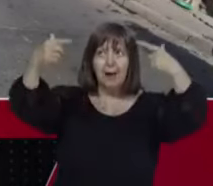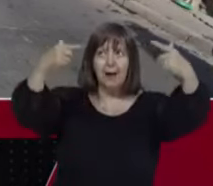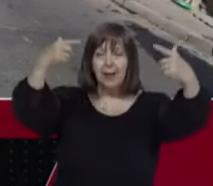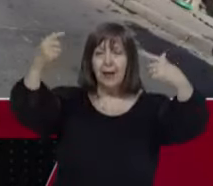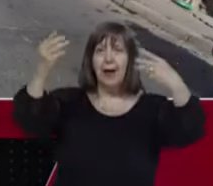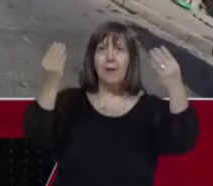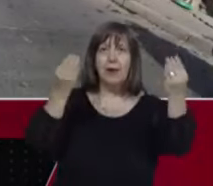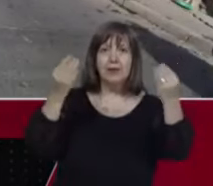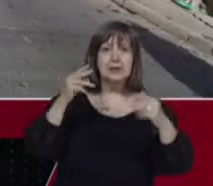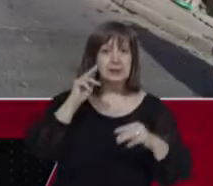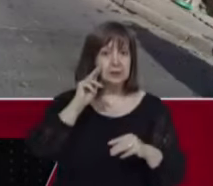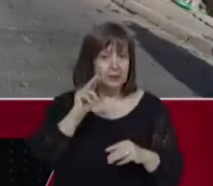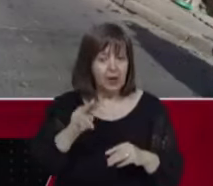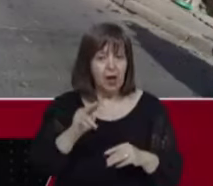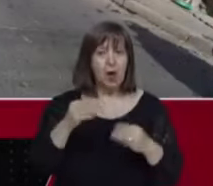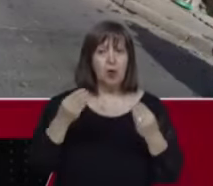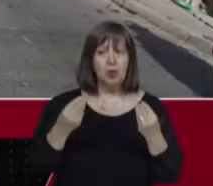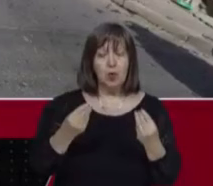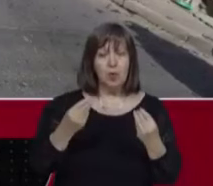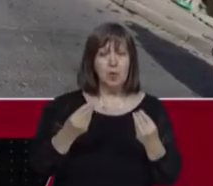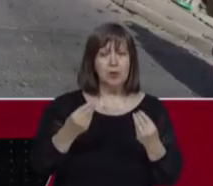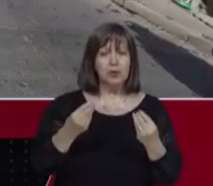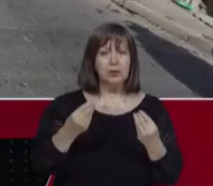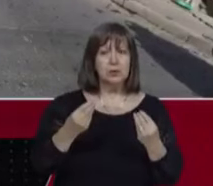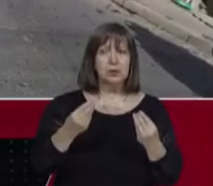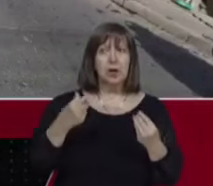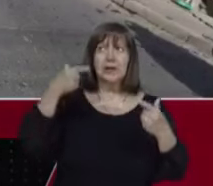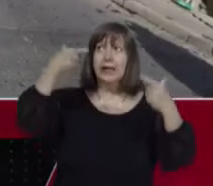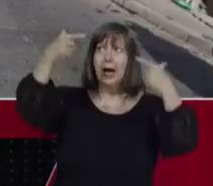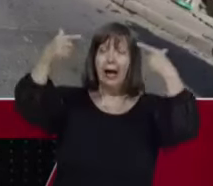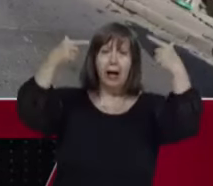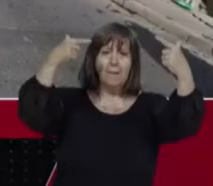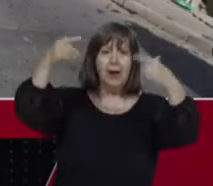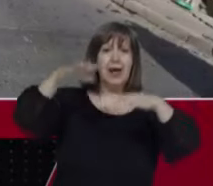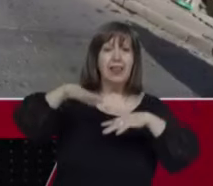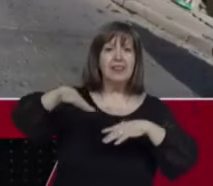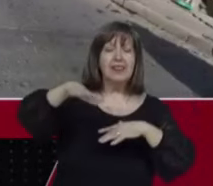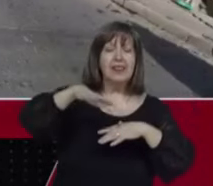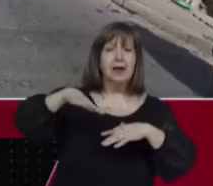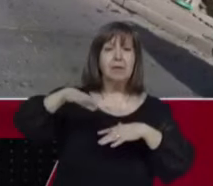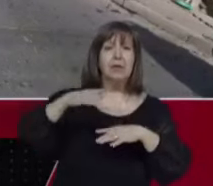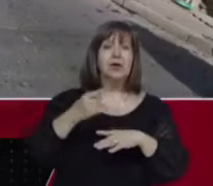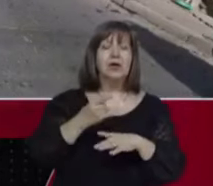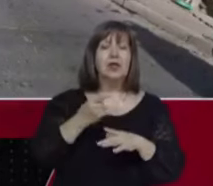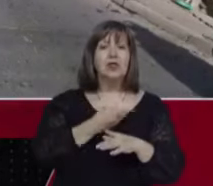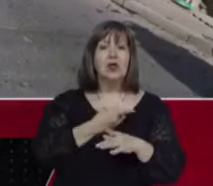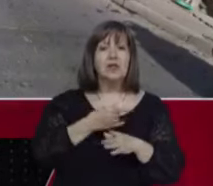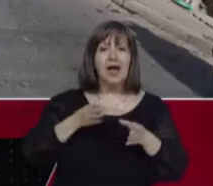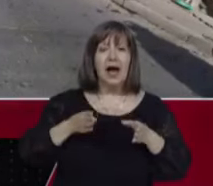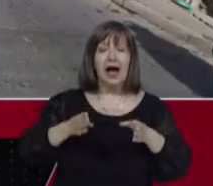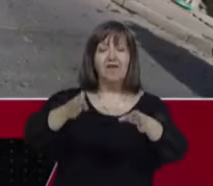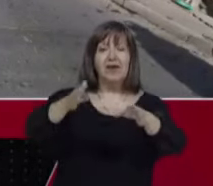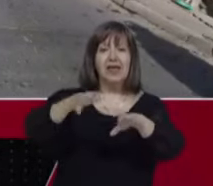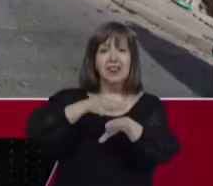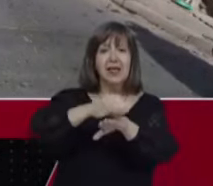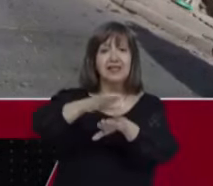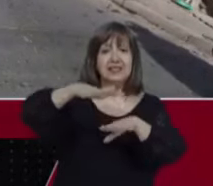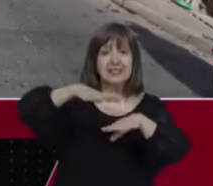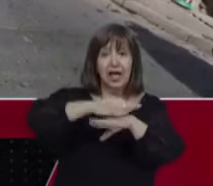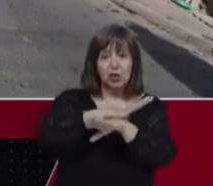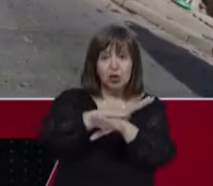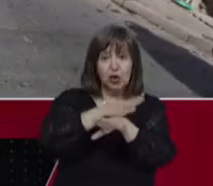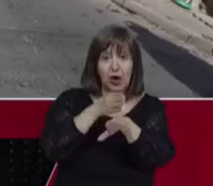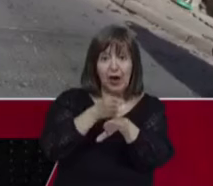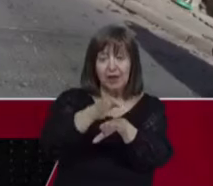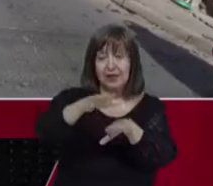de ver cómo fue el hecho con las cámaras de seguridad del lugar, porque estamos Claro. hablando de una avenida céntrica. Pleno Esto